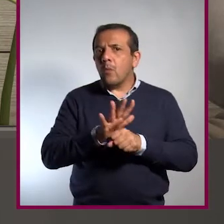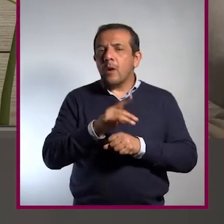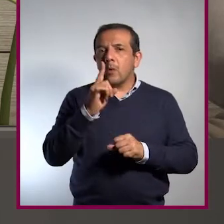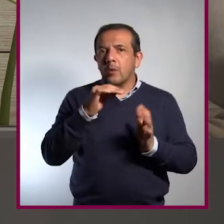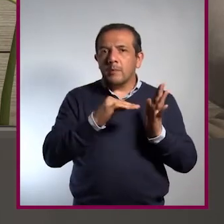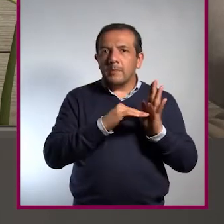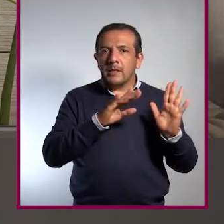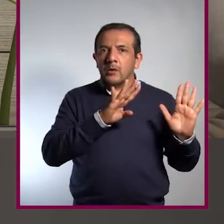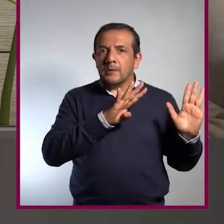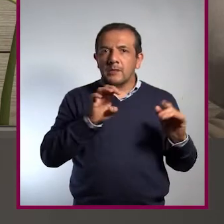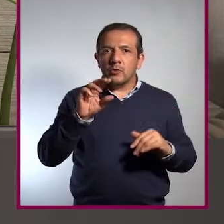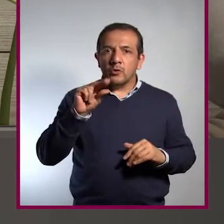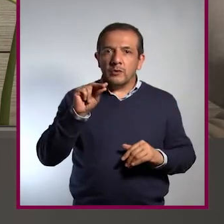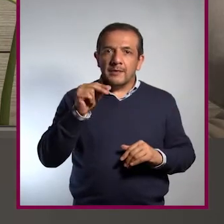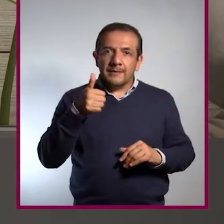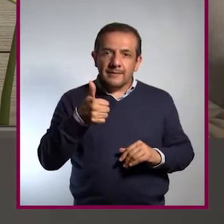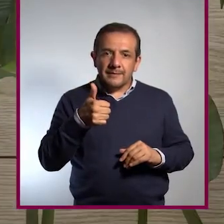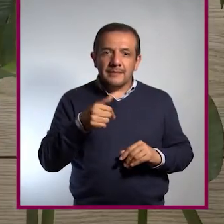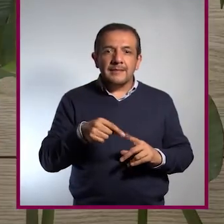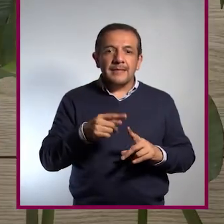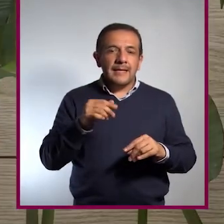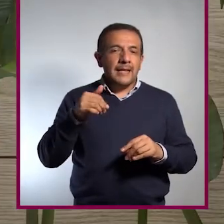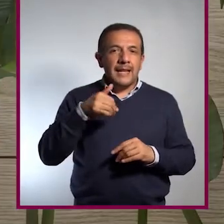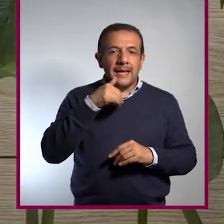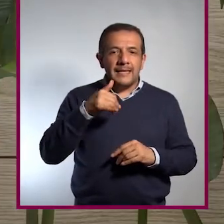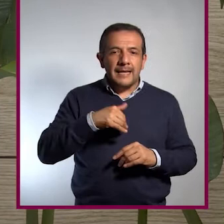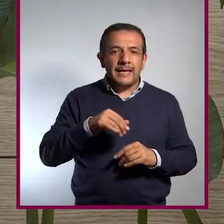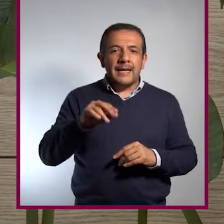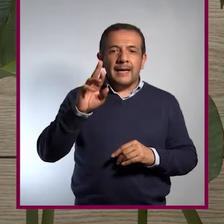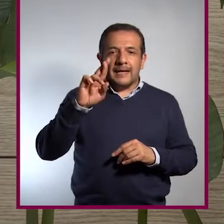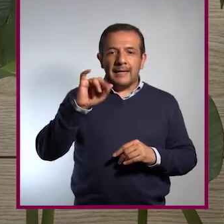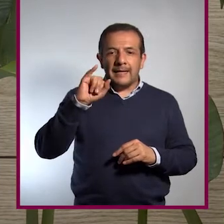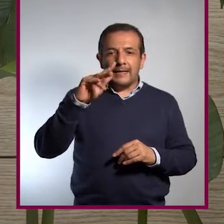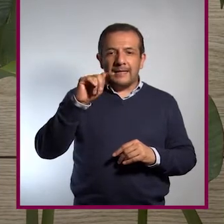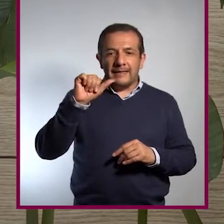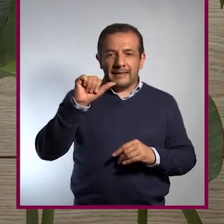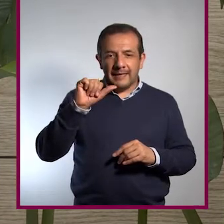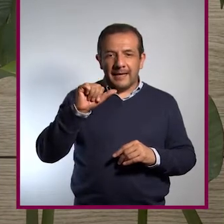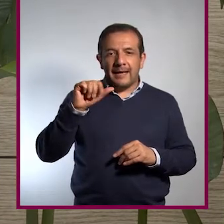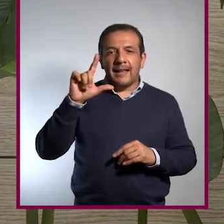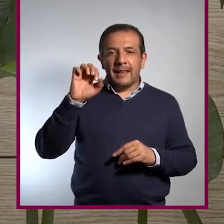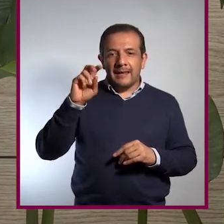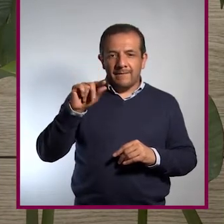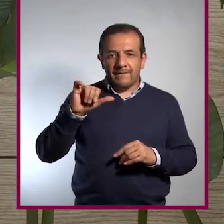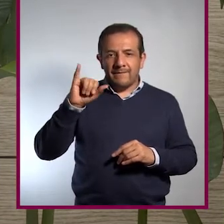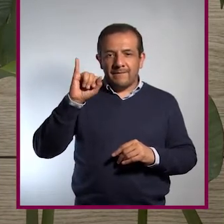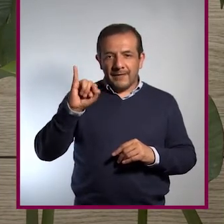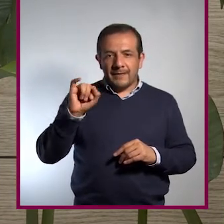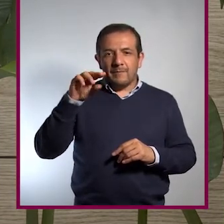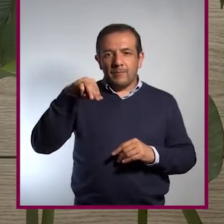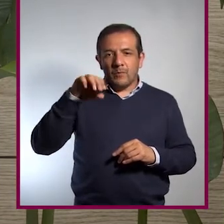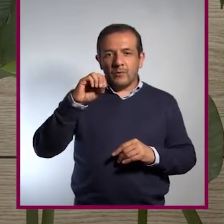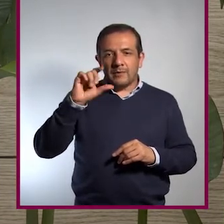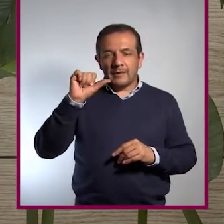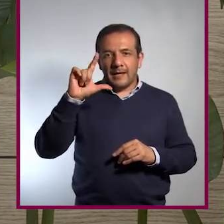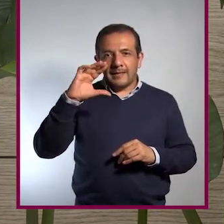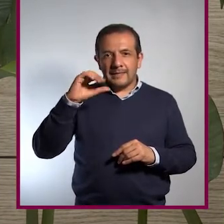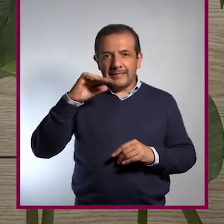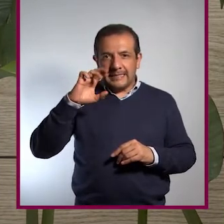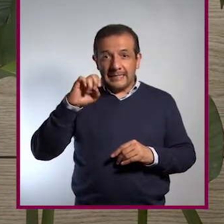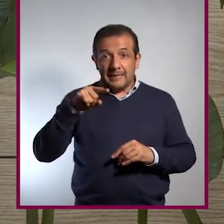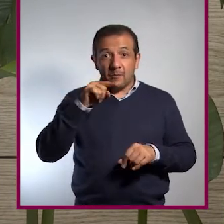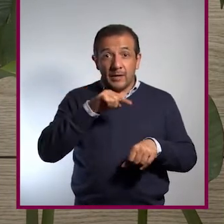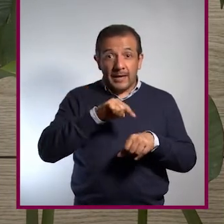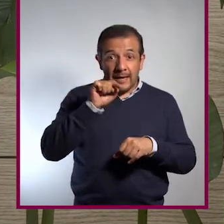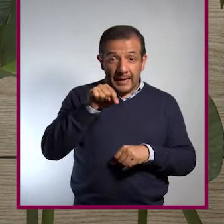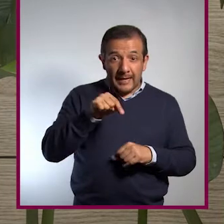el que en 1986 recibió la italiana Rita Levi Montalcini por descubrir